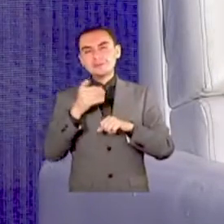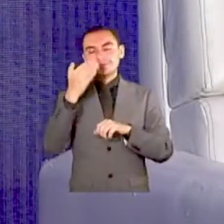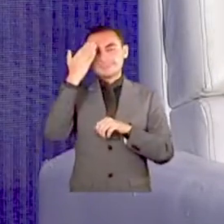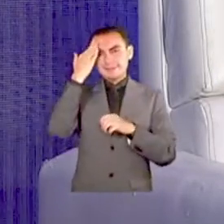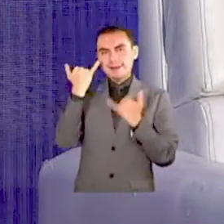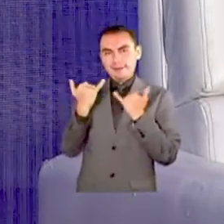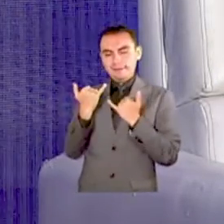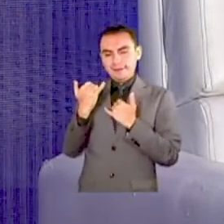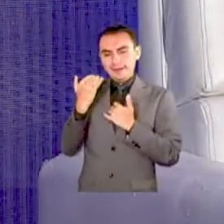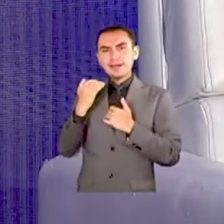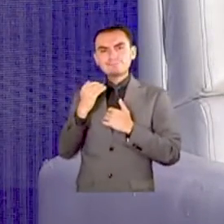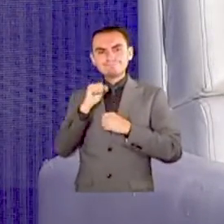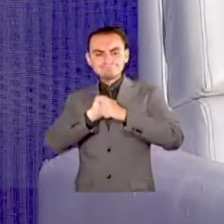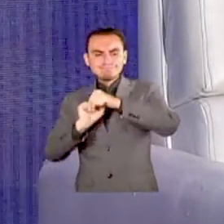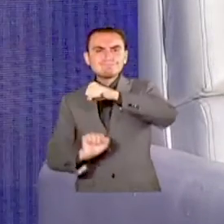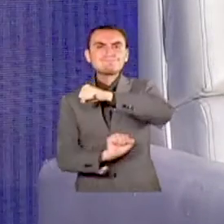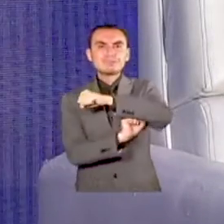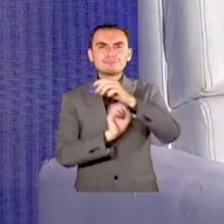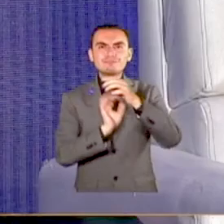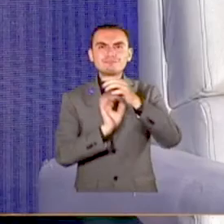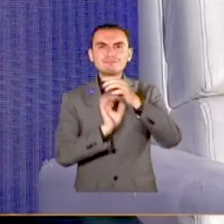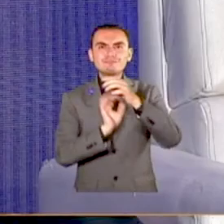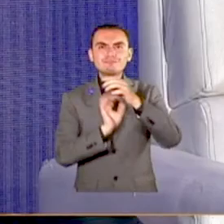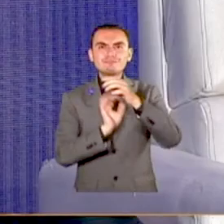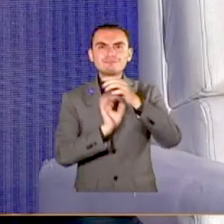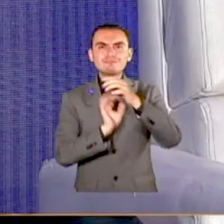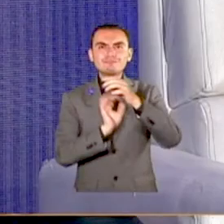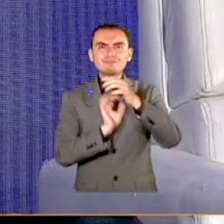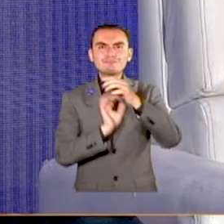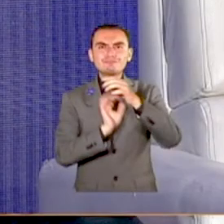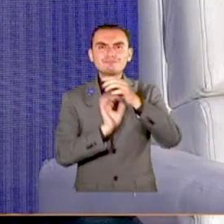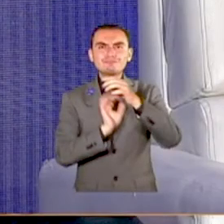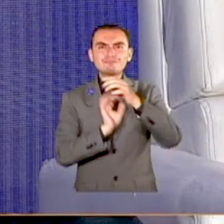de la pilar fundamental de la Procuraduría General